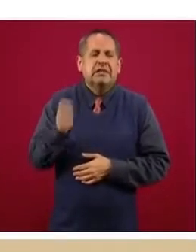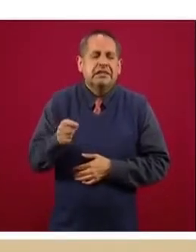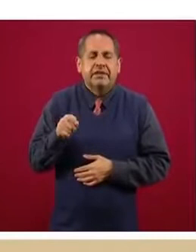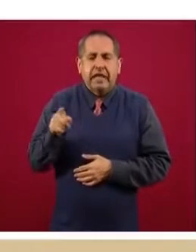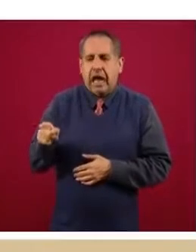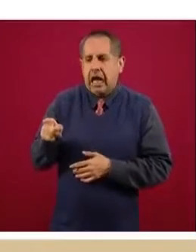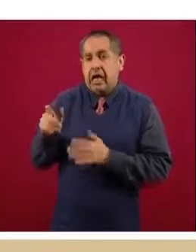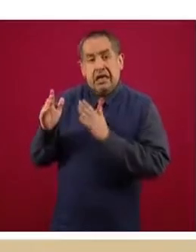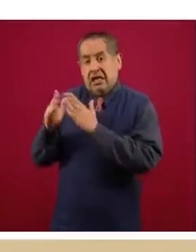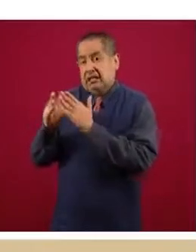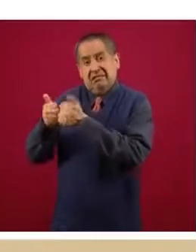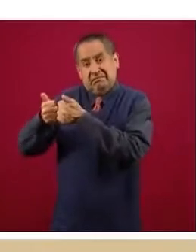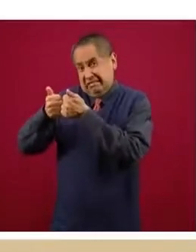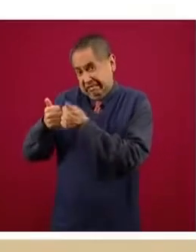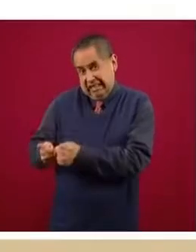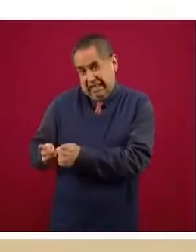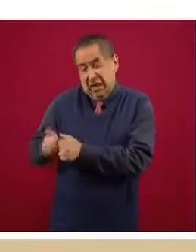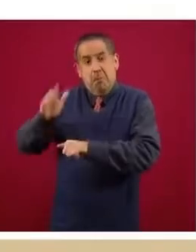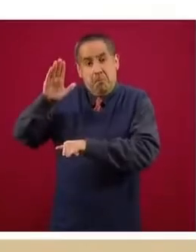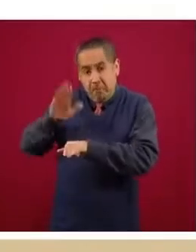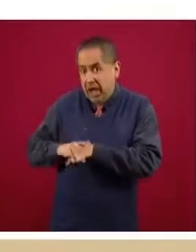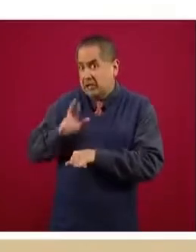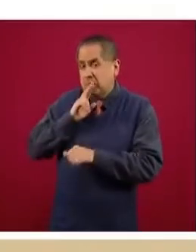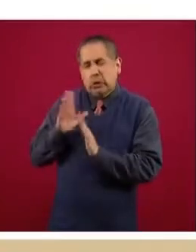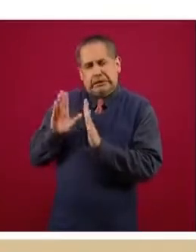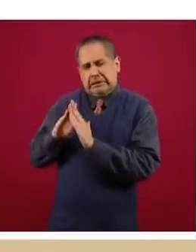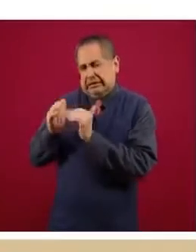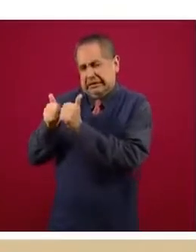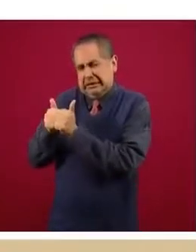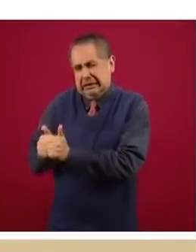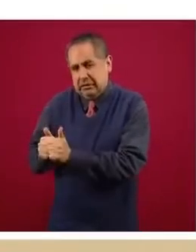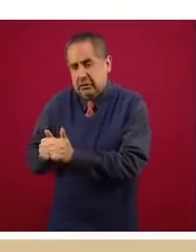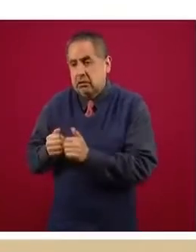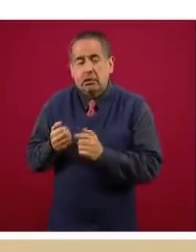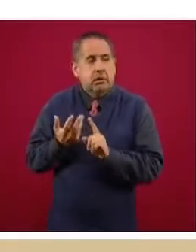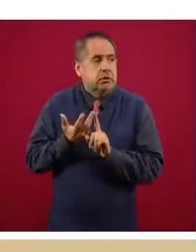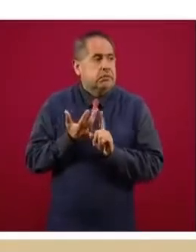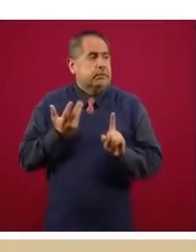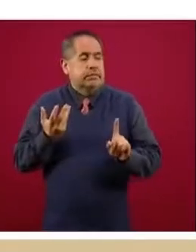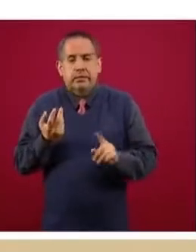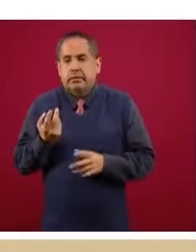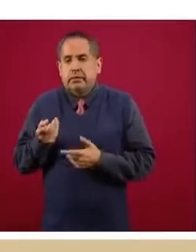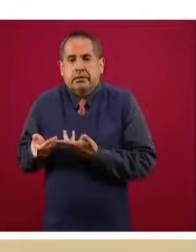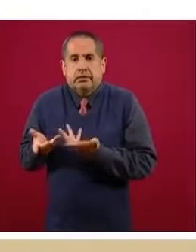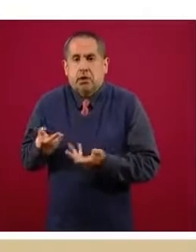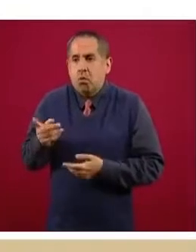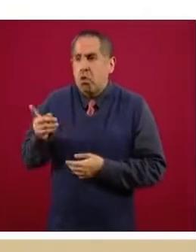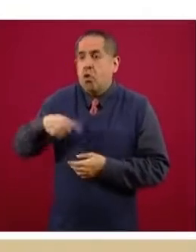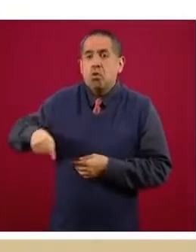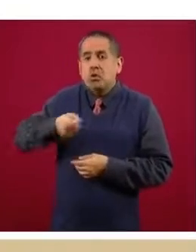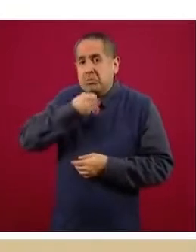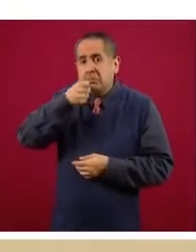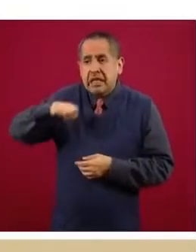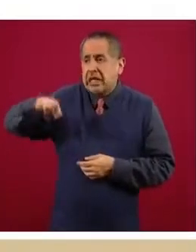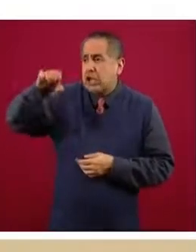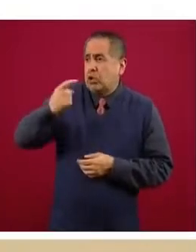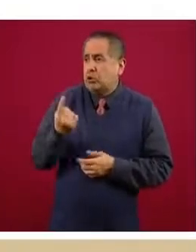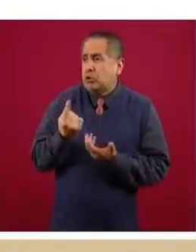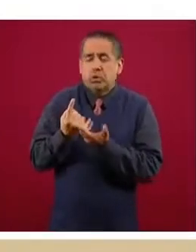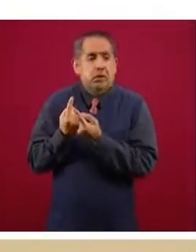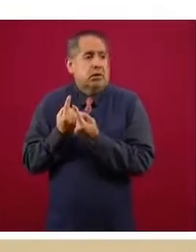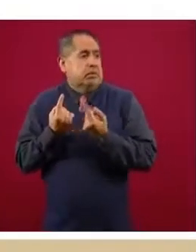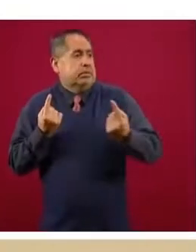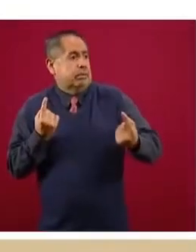personas mayores y que esto lleva a nuevos grados de aislamiento social. Hay aislamiento social en los adultos mayores con